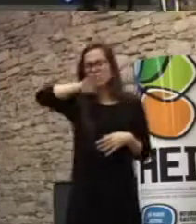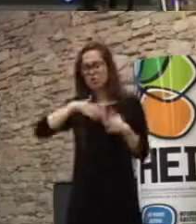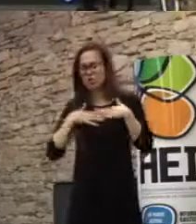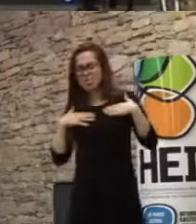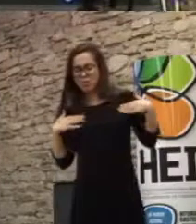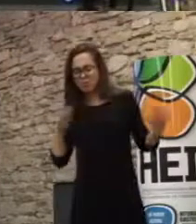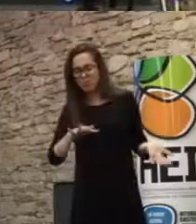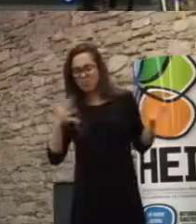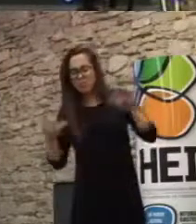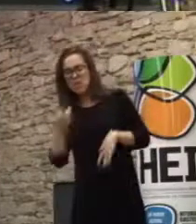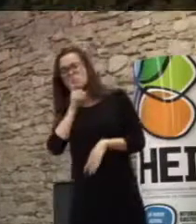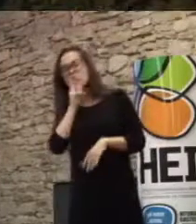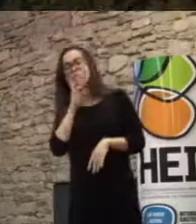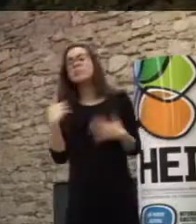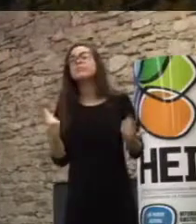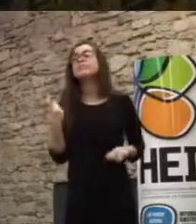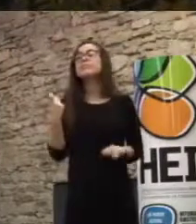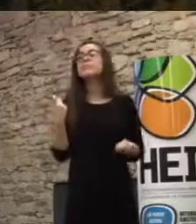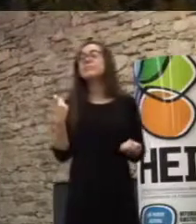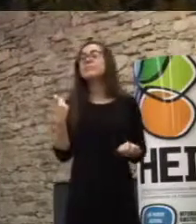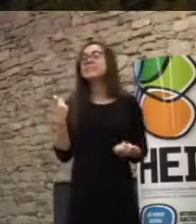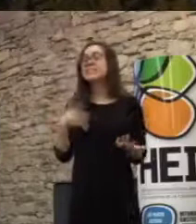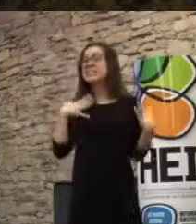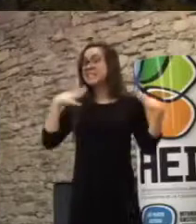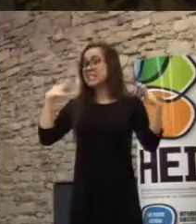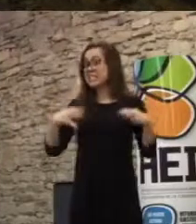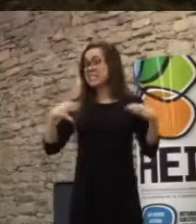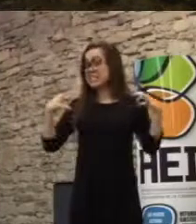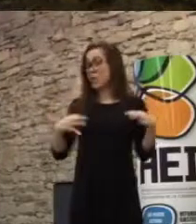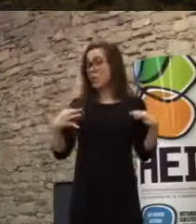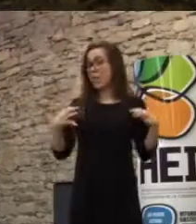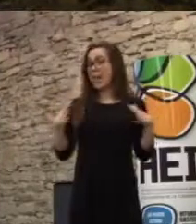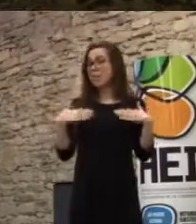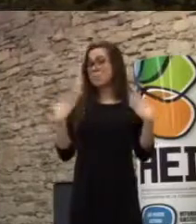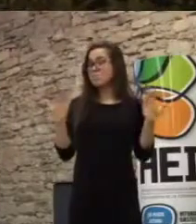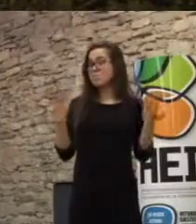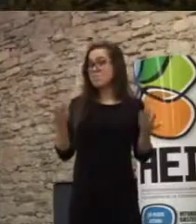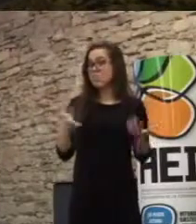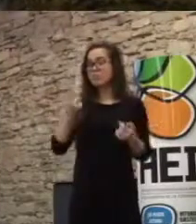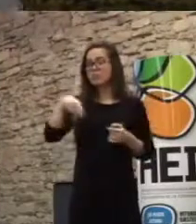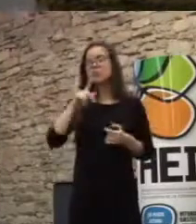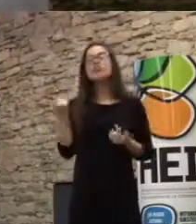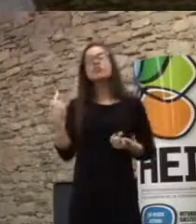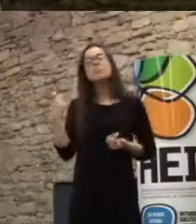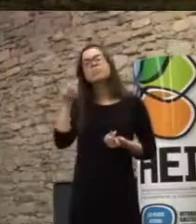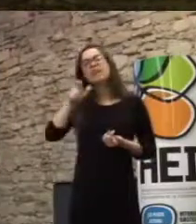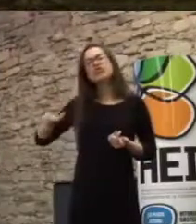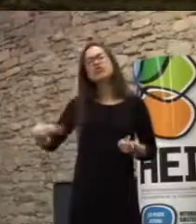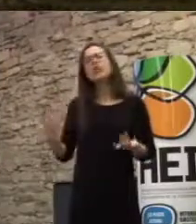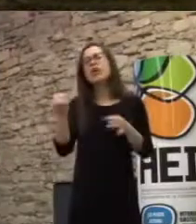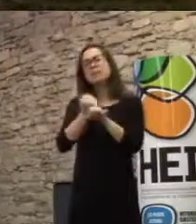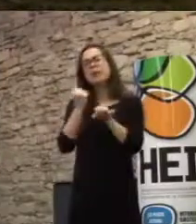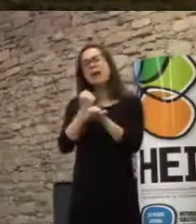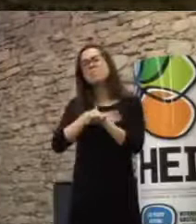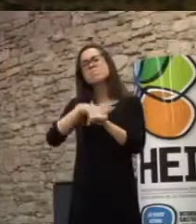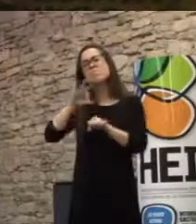vienen bien recordamos que la seguridad la curiosidad y la admiración con esas los equipos de trabajo funcionan con esas los niños y los adultos aprenden